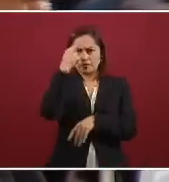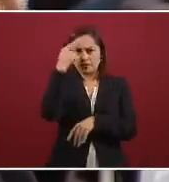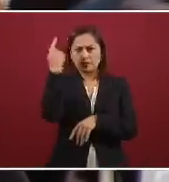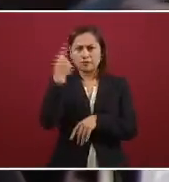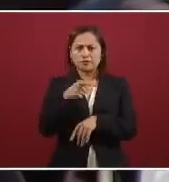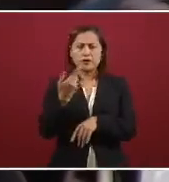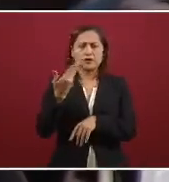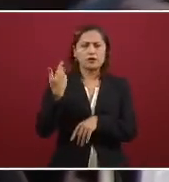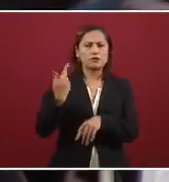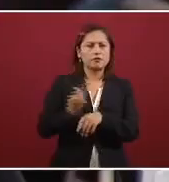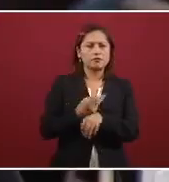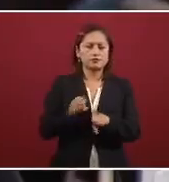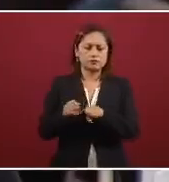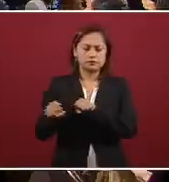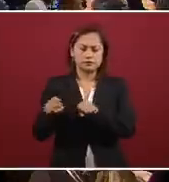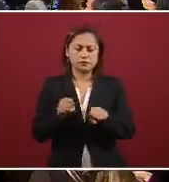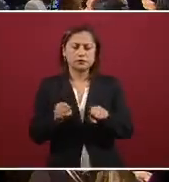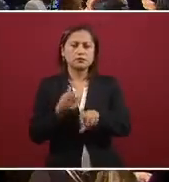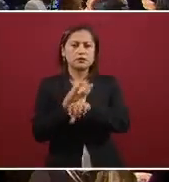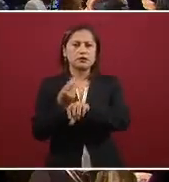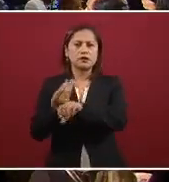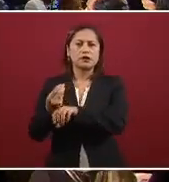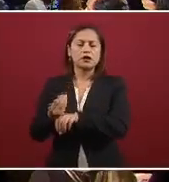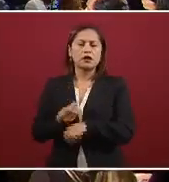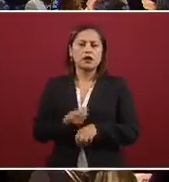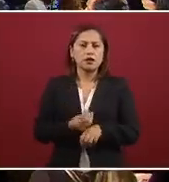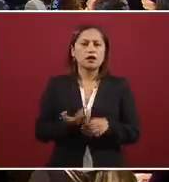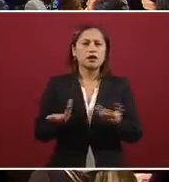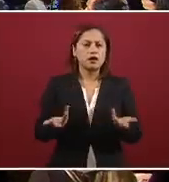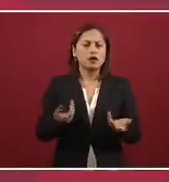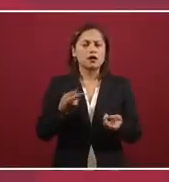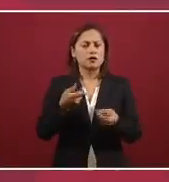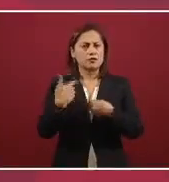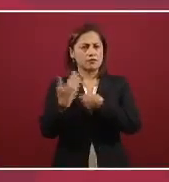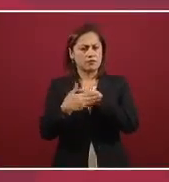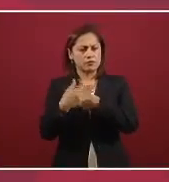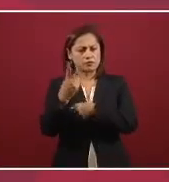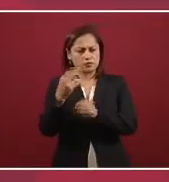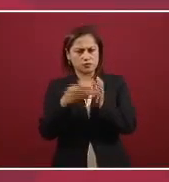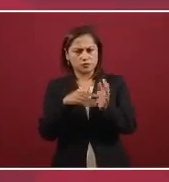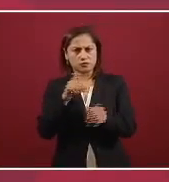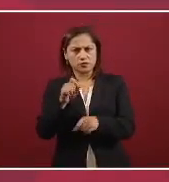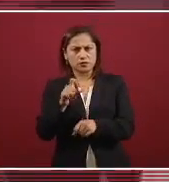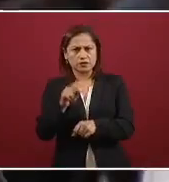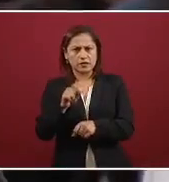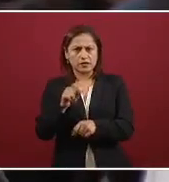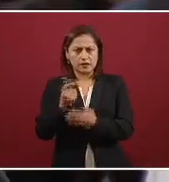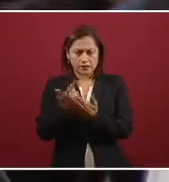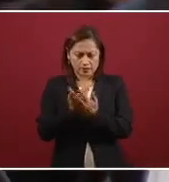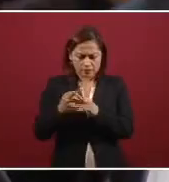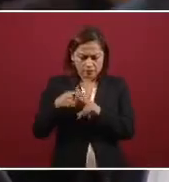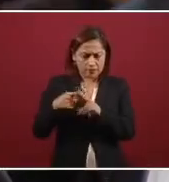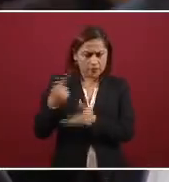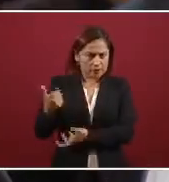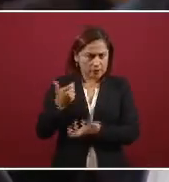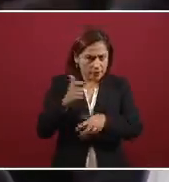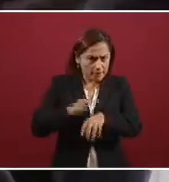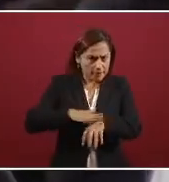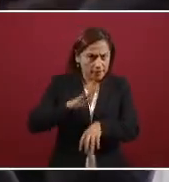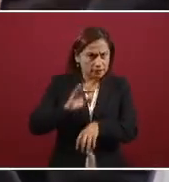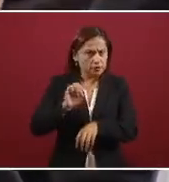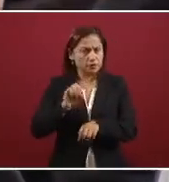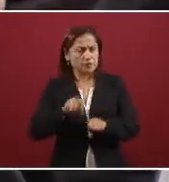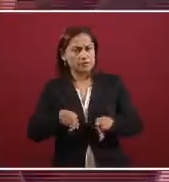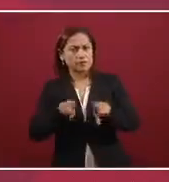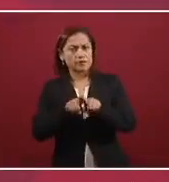tendría? ¿Cuánto presupuesto podrían pedir? Todavía estamos 2020? Viendo eso. Todavía. ¿Sería lo mismo o más? En eso estamos. En eso estamos.